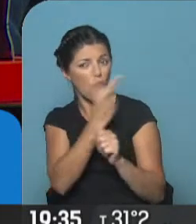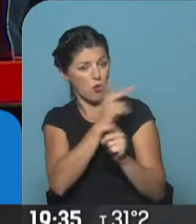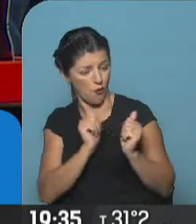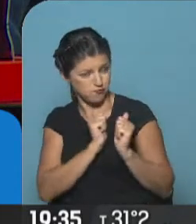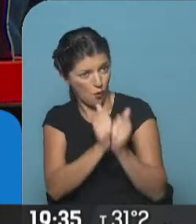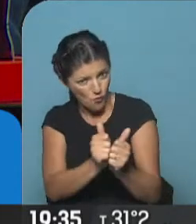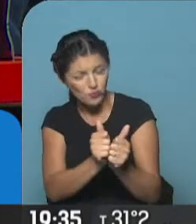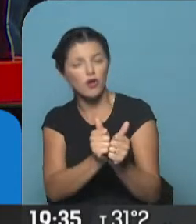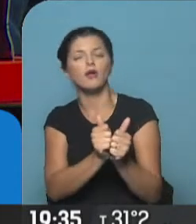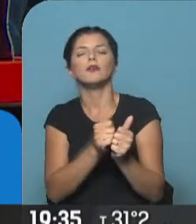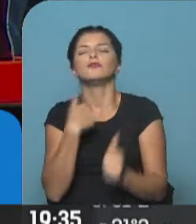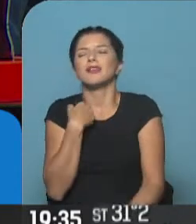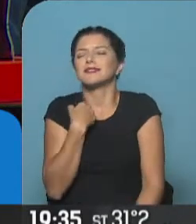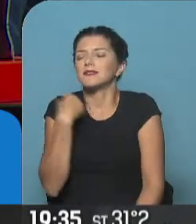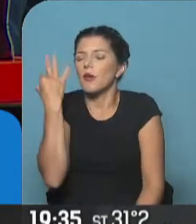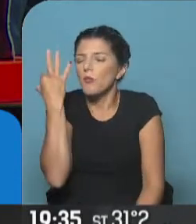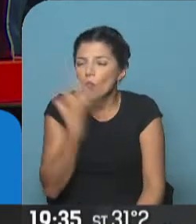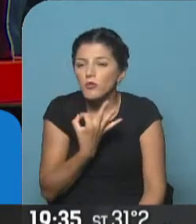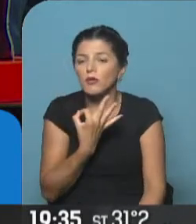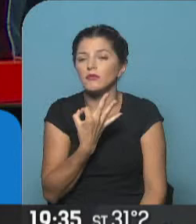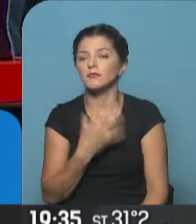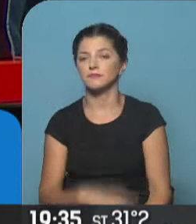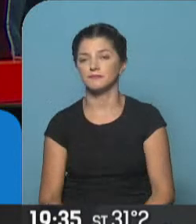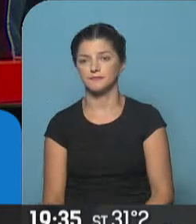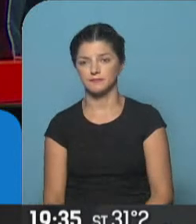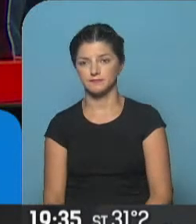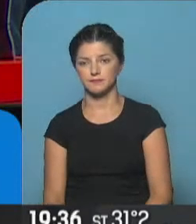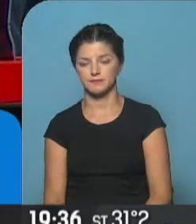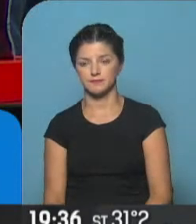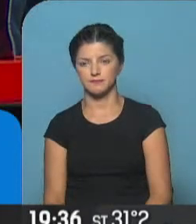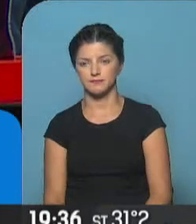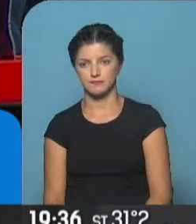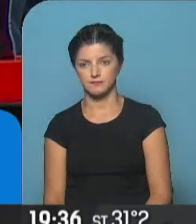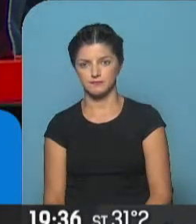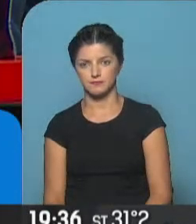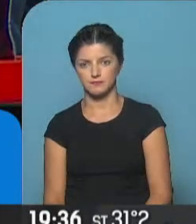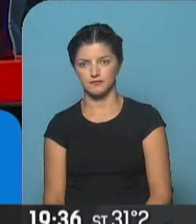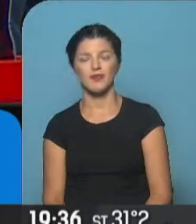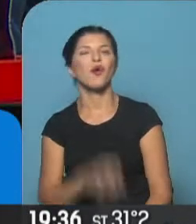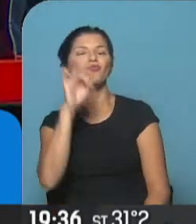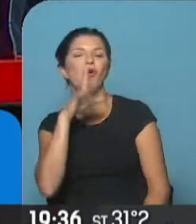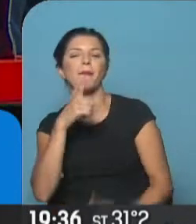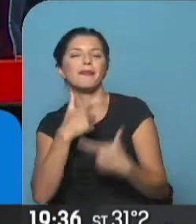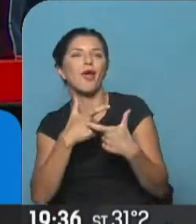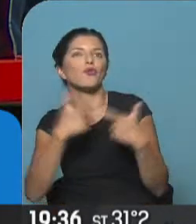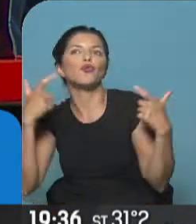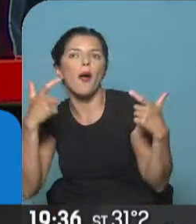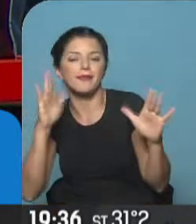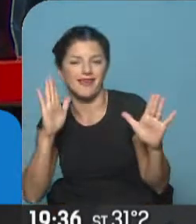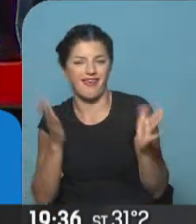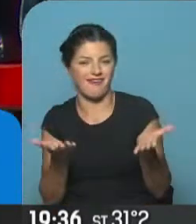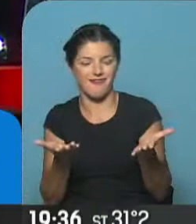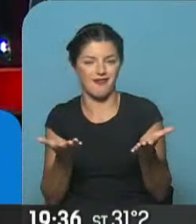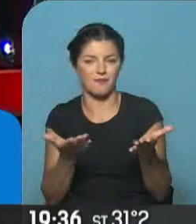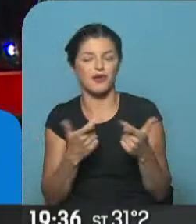y que estoy seguro que no es solamente desear suerte, porque la suerte